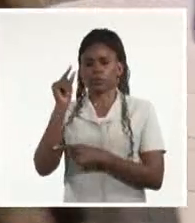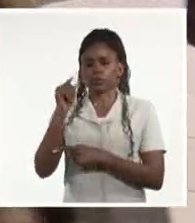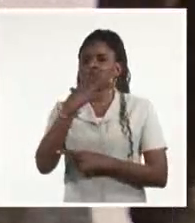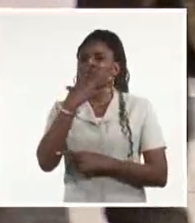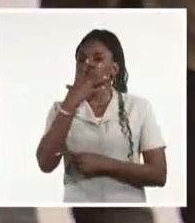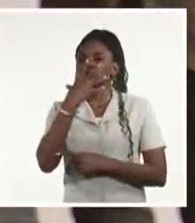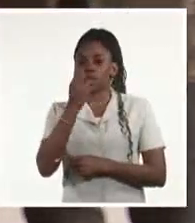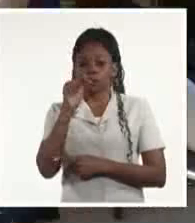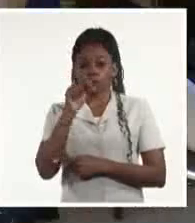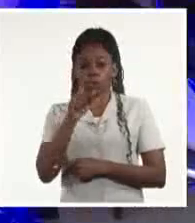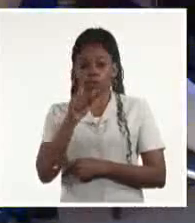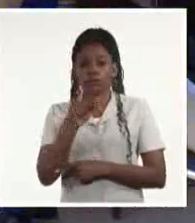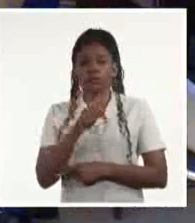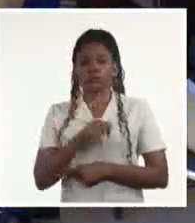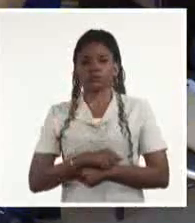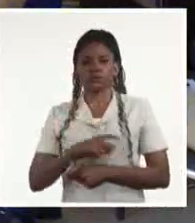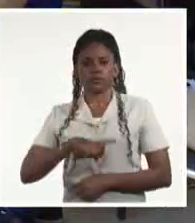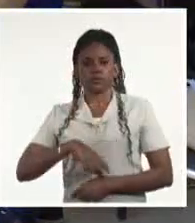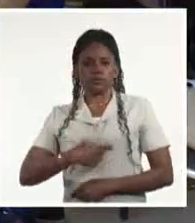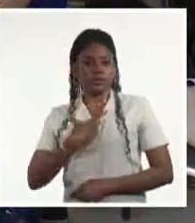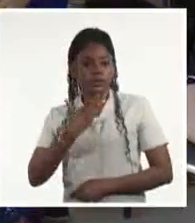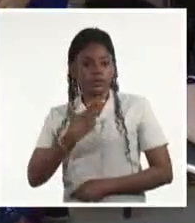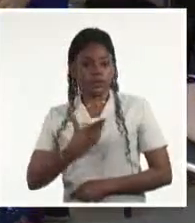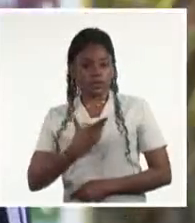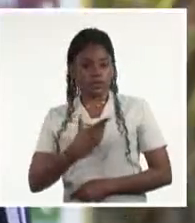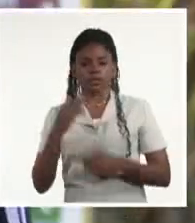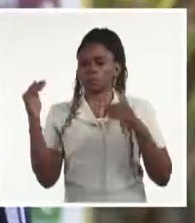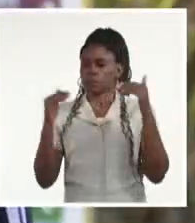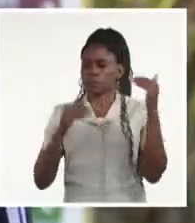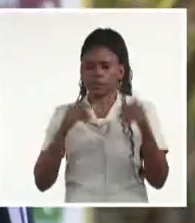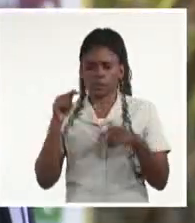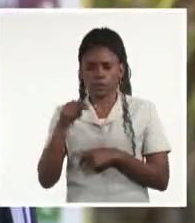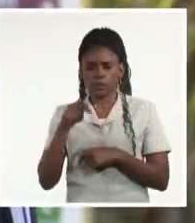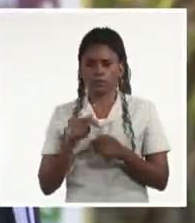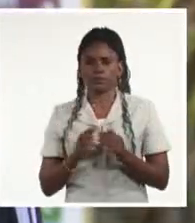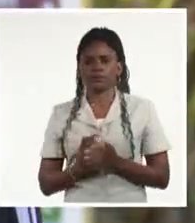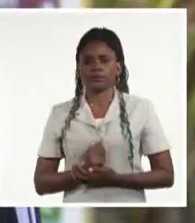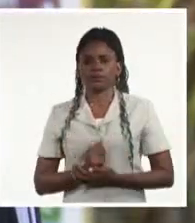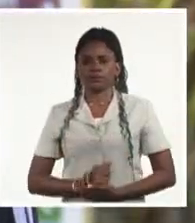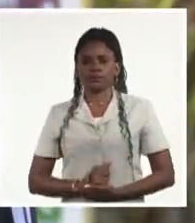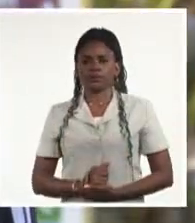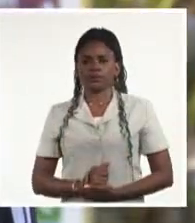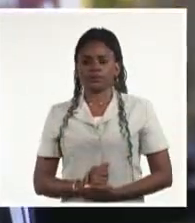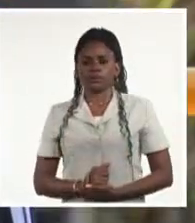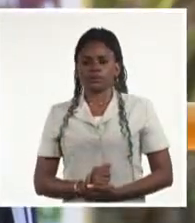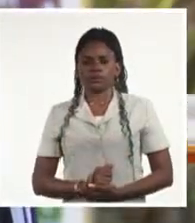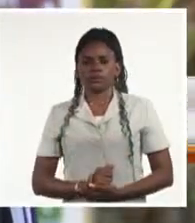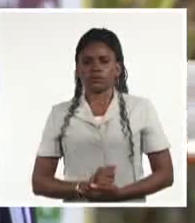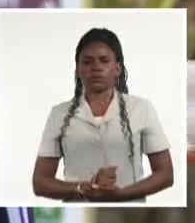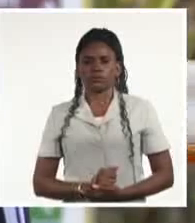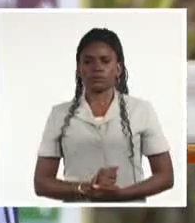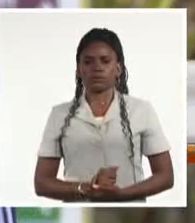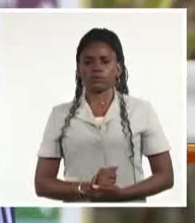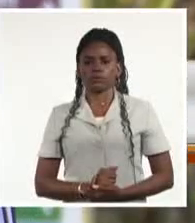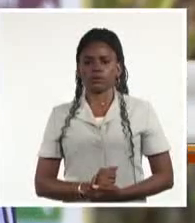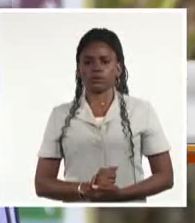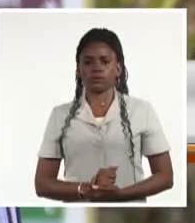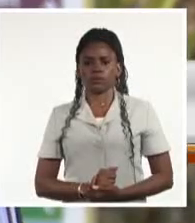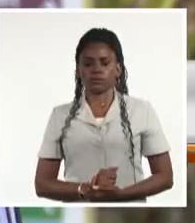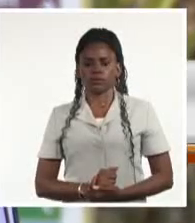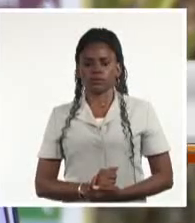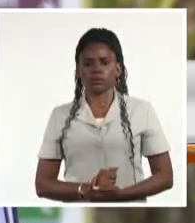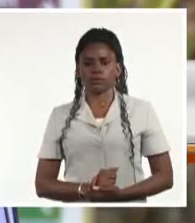público heterogéneo. Se ha avanzado mucho en el asunto de la atención y